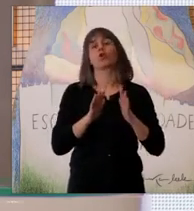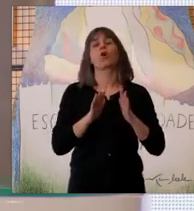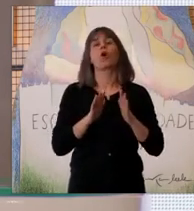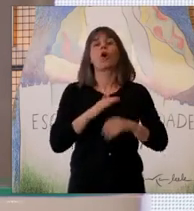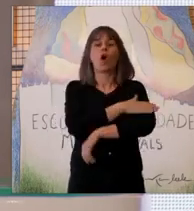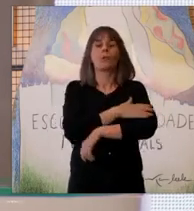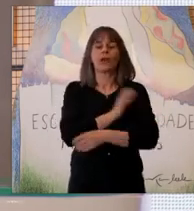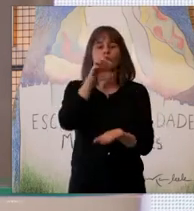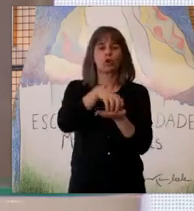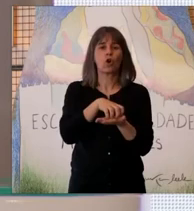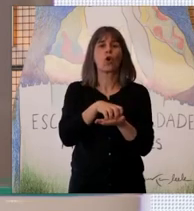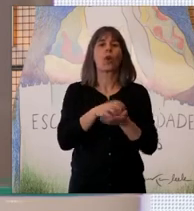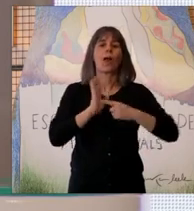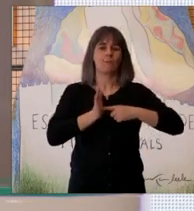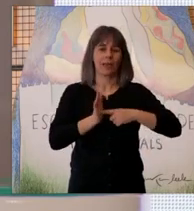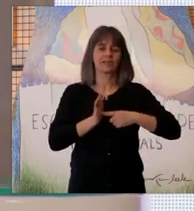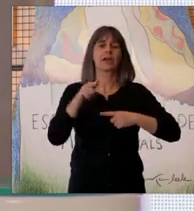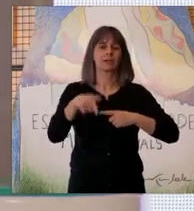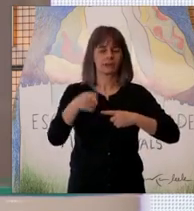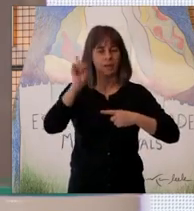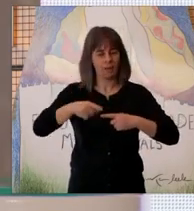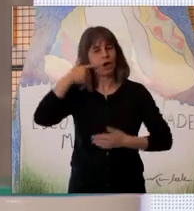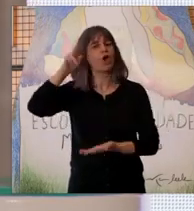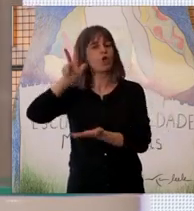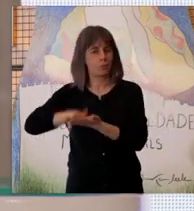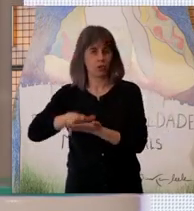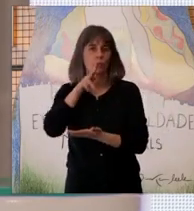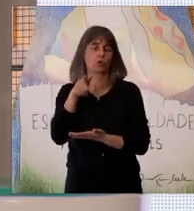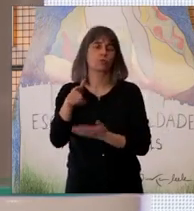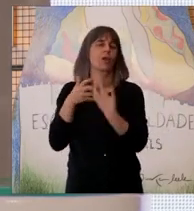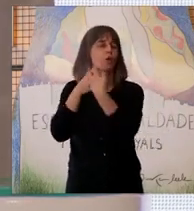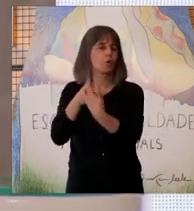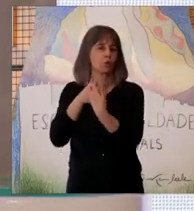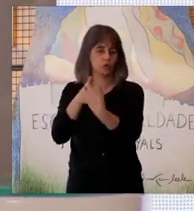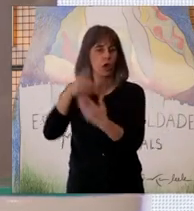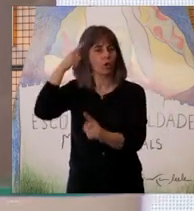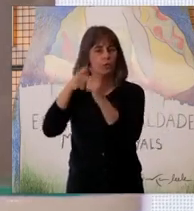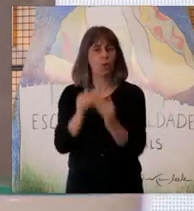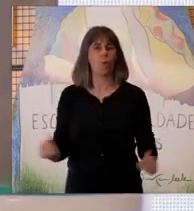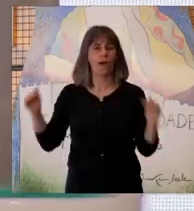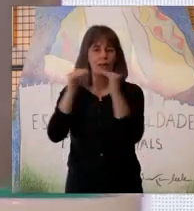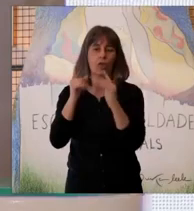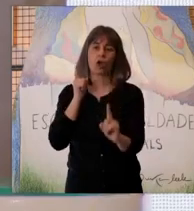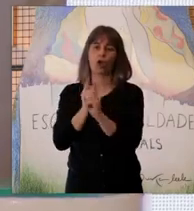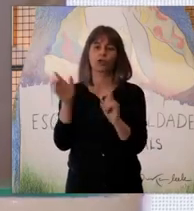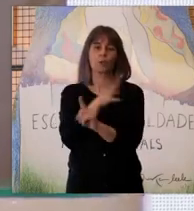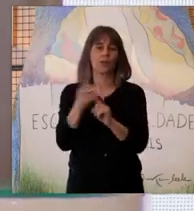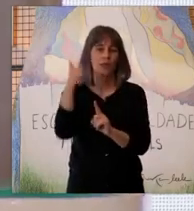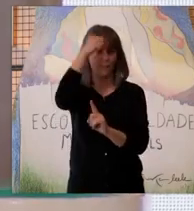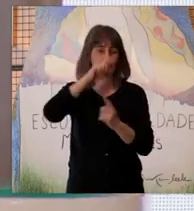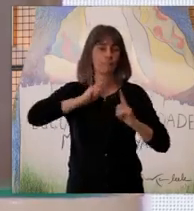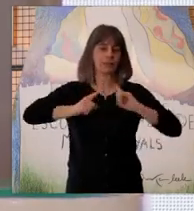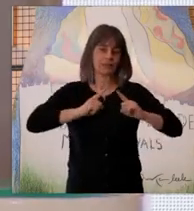la reconocían el Día Internacional de la mujer por su implicación en la lucha para conseguir la igualdad y contra la violencia machista a través